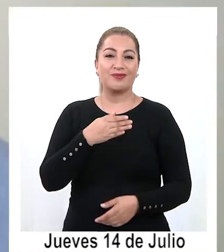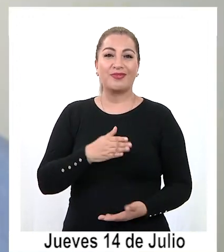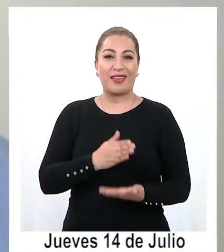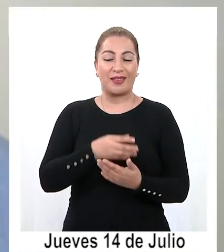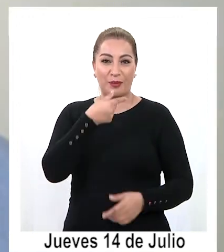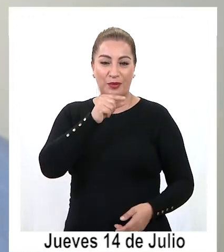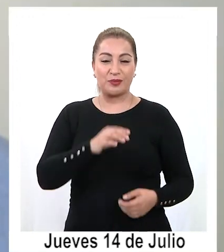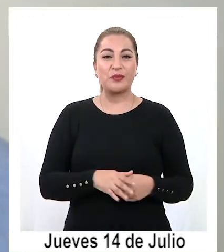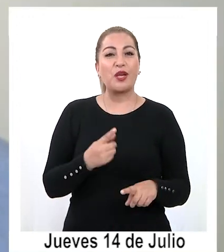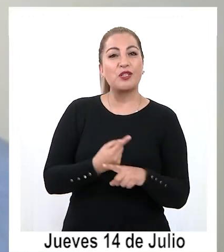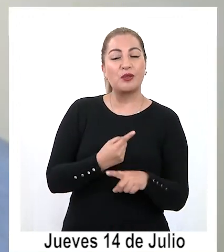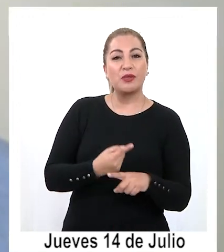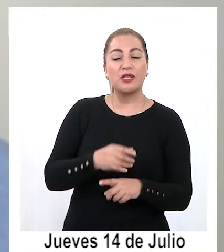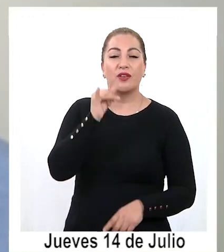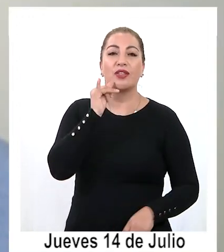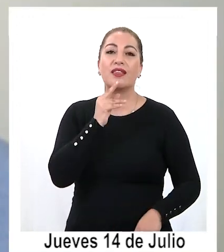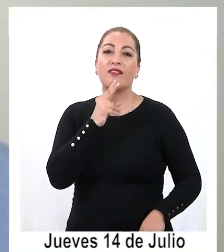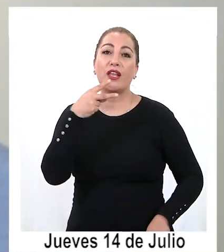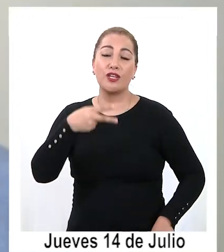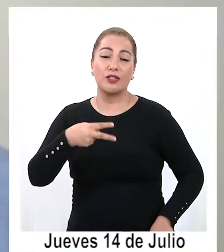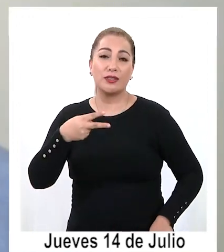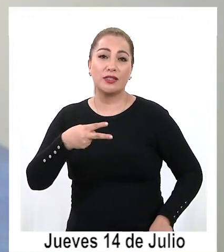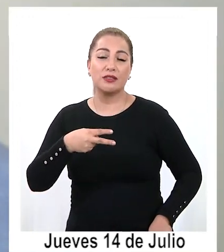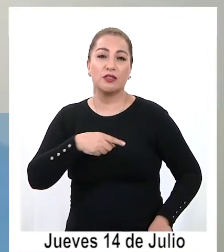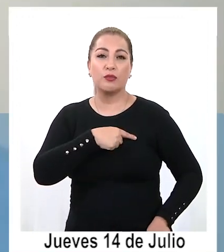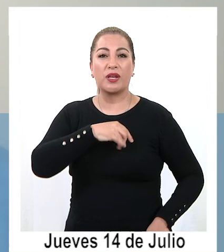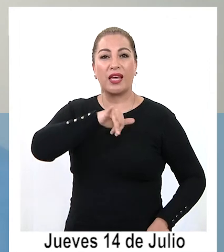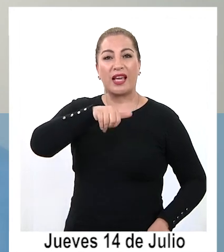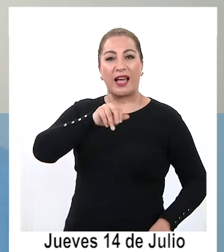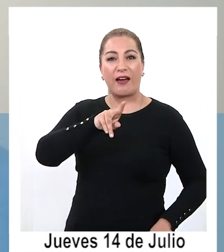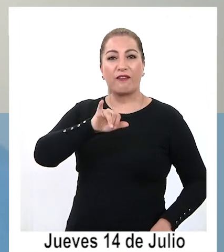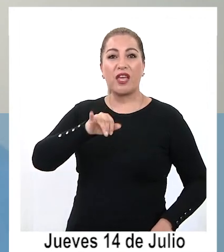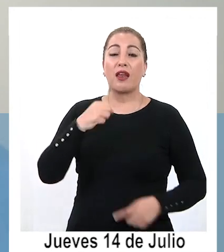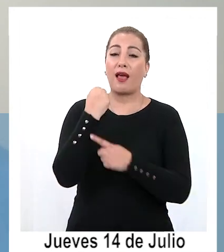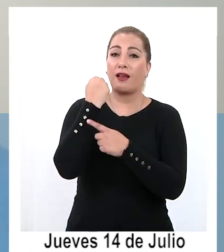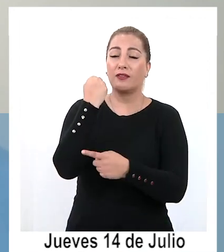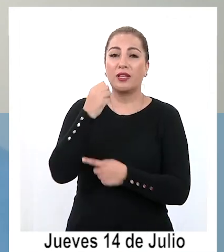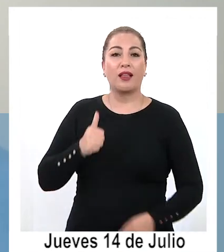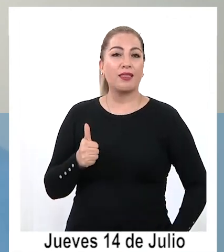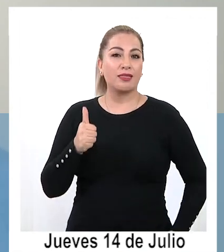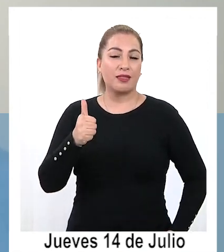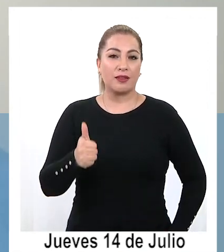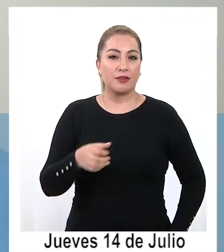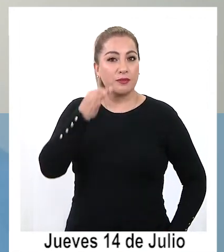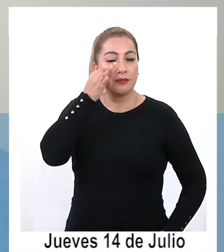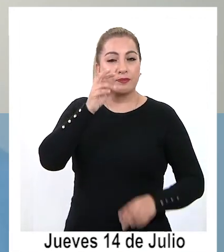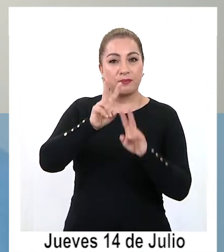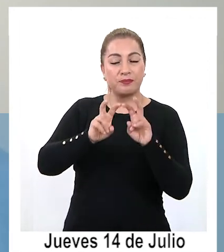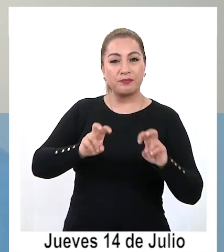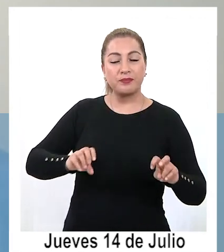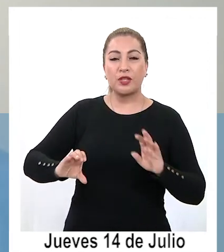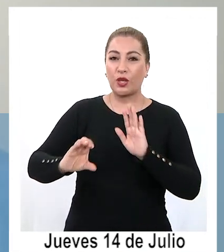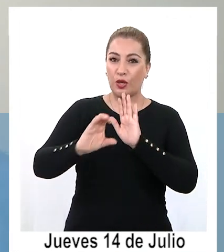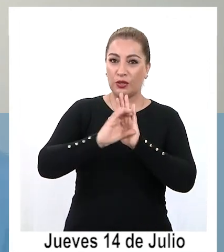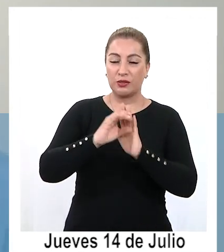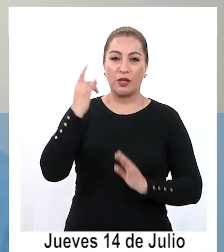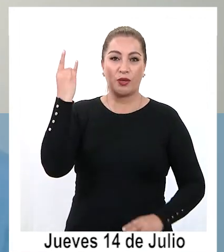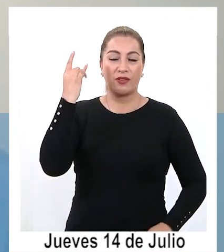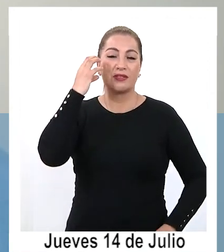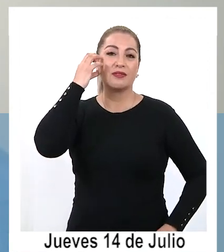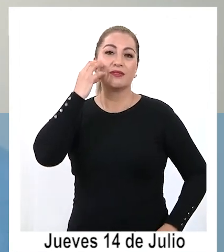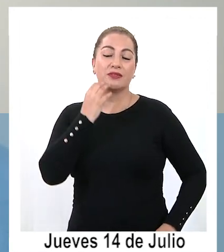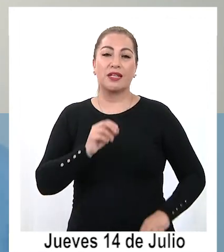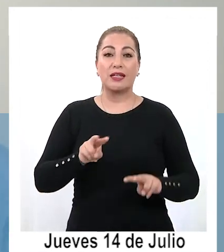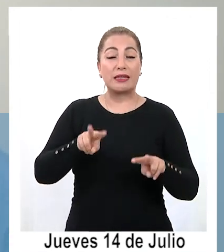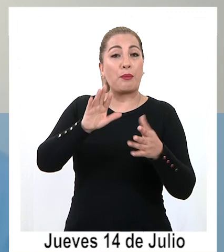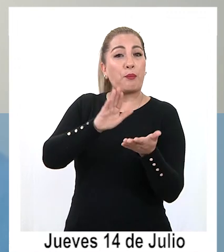gracias. Conversábamos en Iquique TV Noticias con Javier Leiva, abogado y director del Observatorio Constitucional de la UNAP, sobre